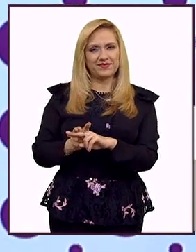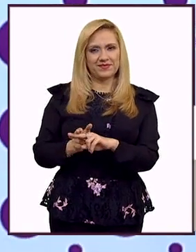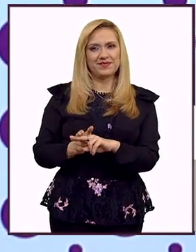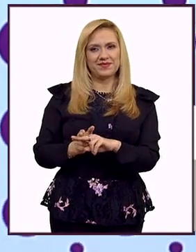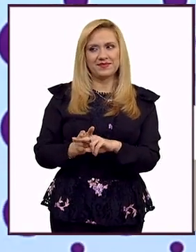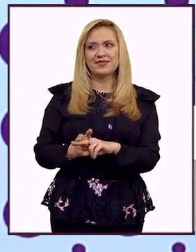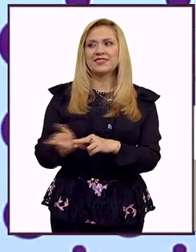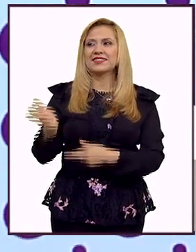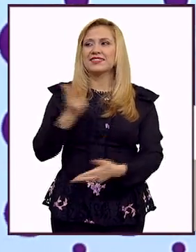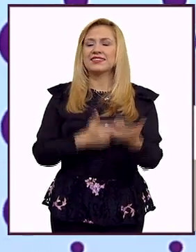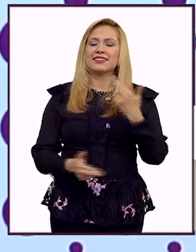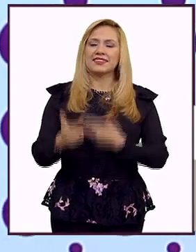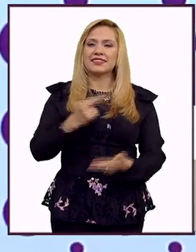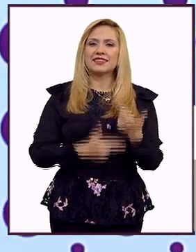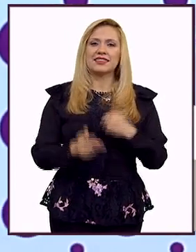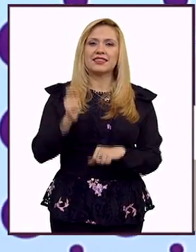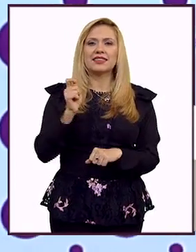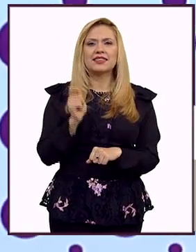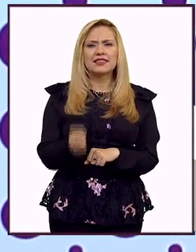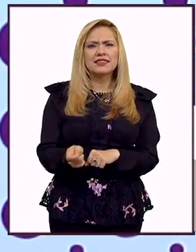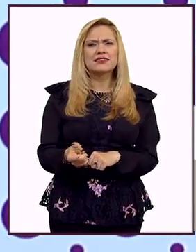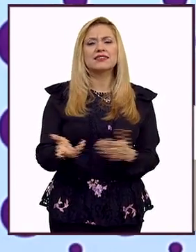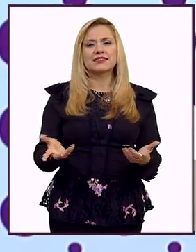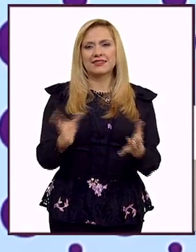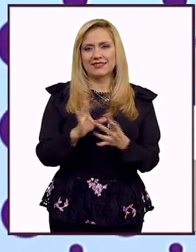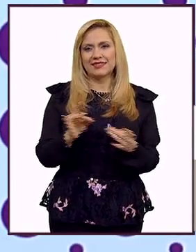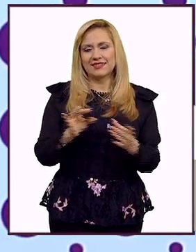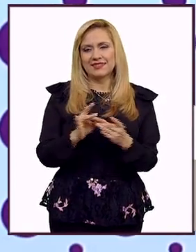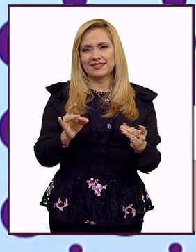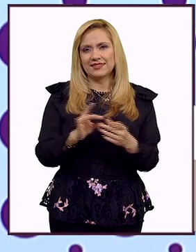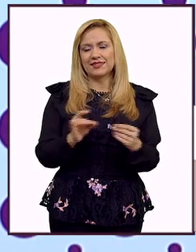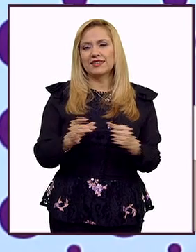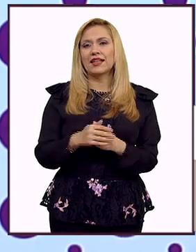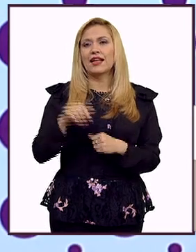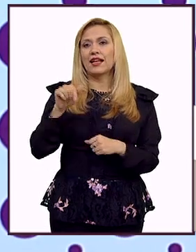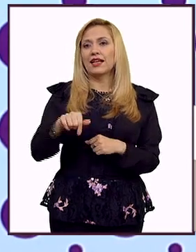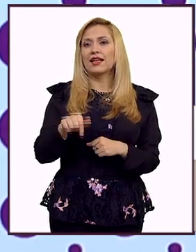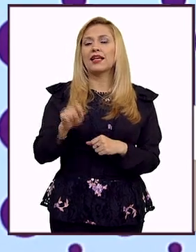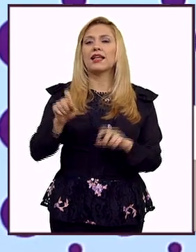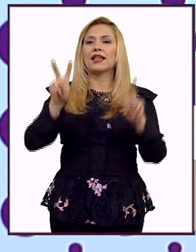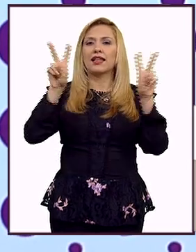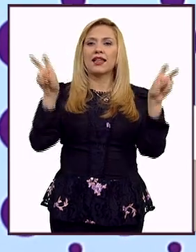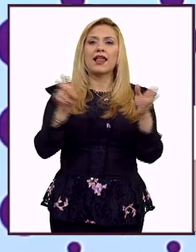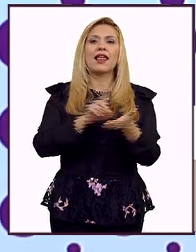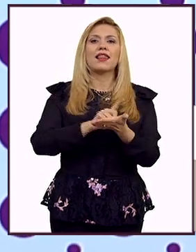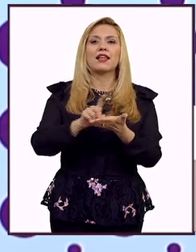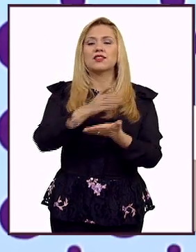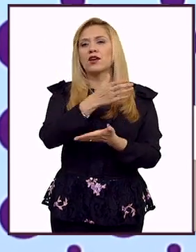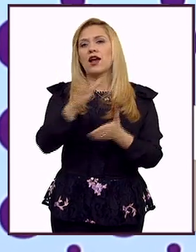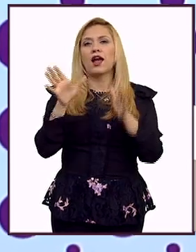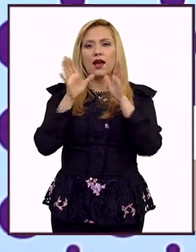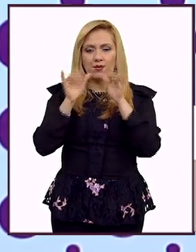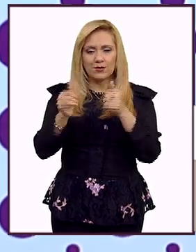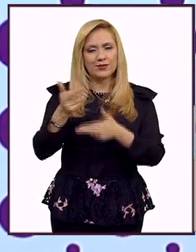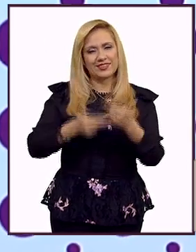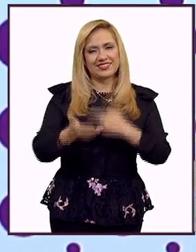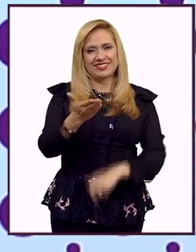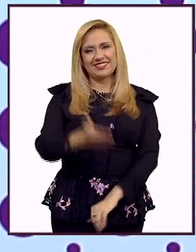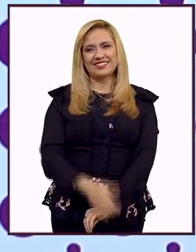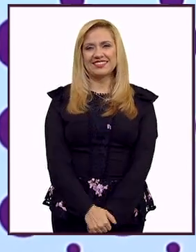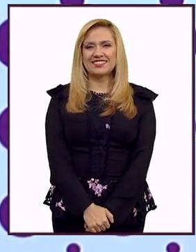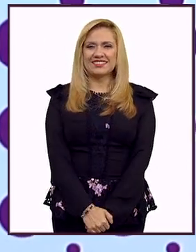el tiempo encima. Es momento de hacer un corte. Ya regresamos. Les recuerdo que estamos hablando sobre derechos campesinos y ya volvemos.